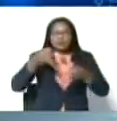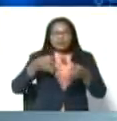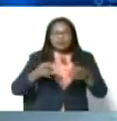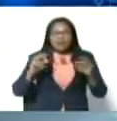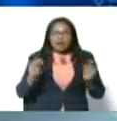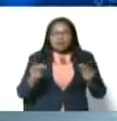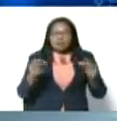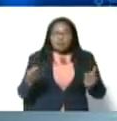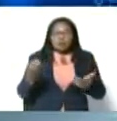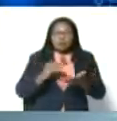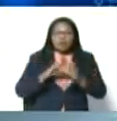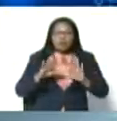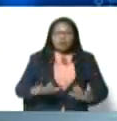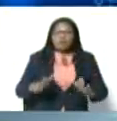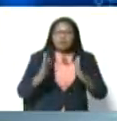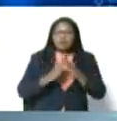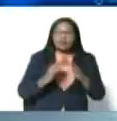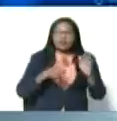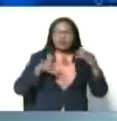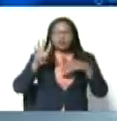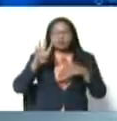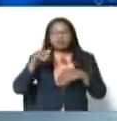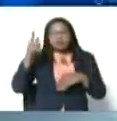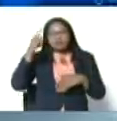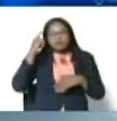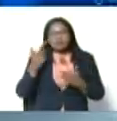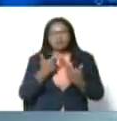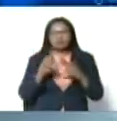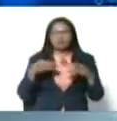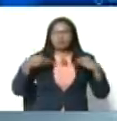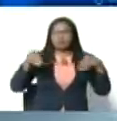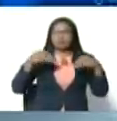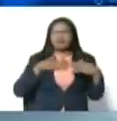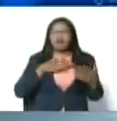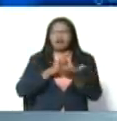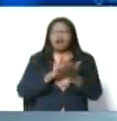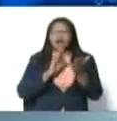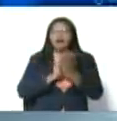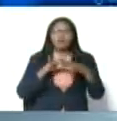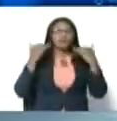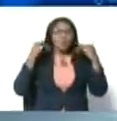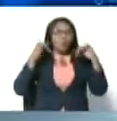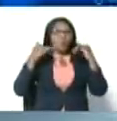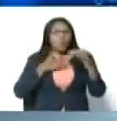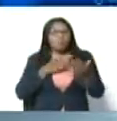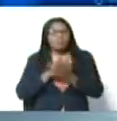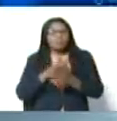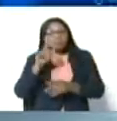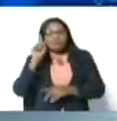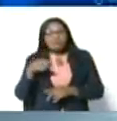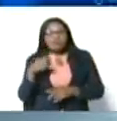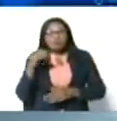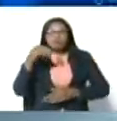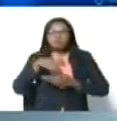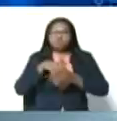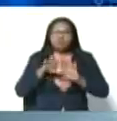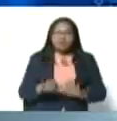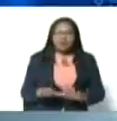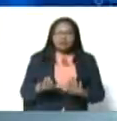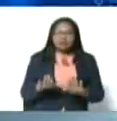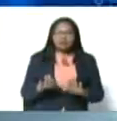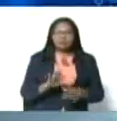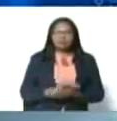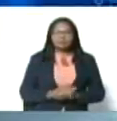necesitamos, hemos estado 14 días en flexibilización. necesitamos la cuarentena radical, la